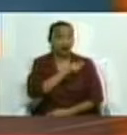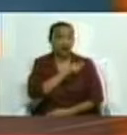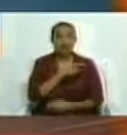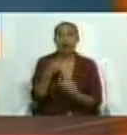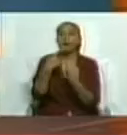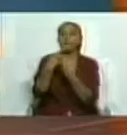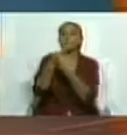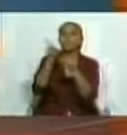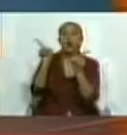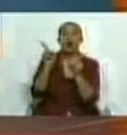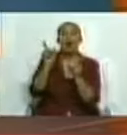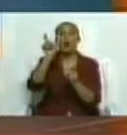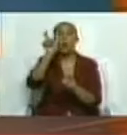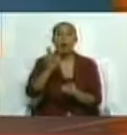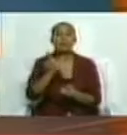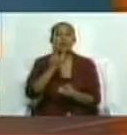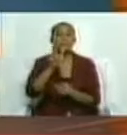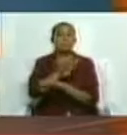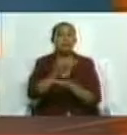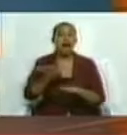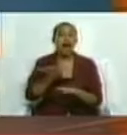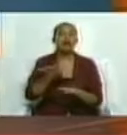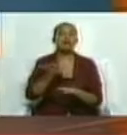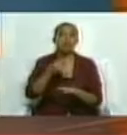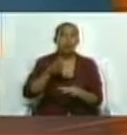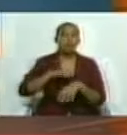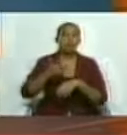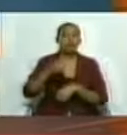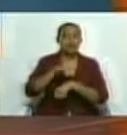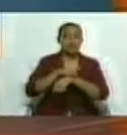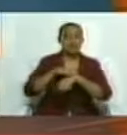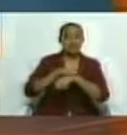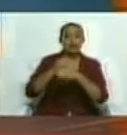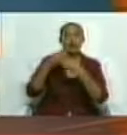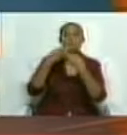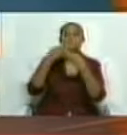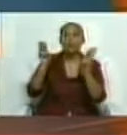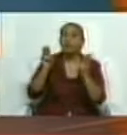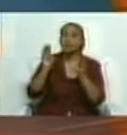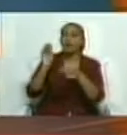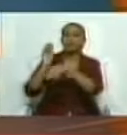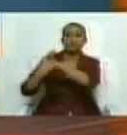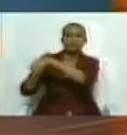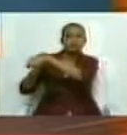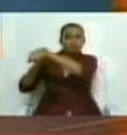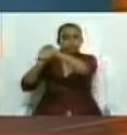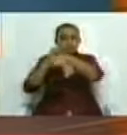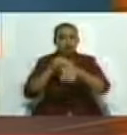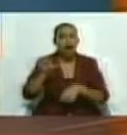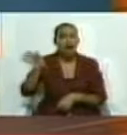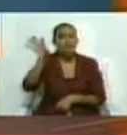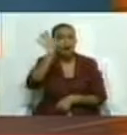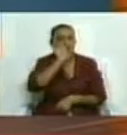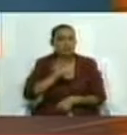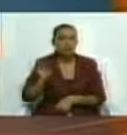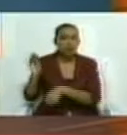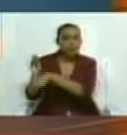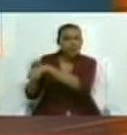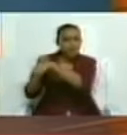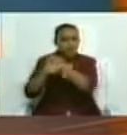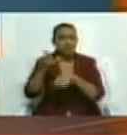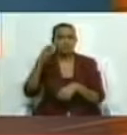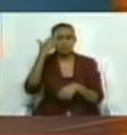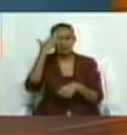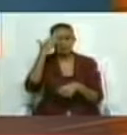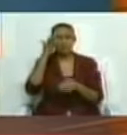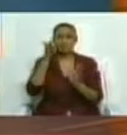solicitó quién el Ministerio Público por dicha alerta roja fue detenido el